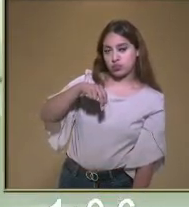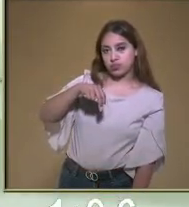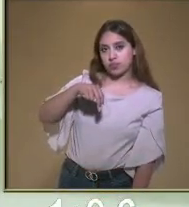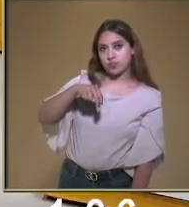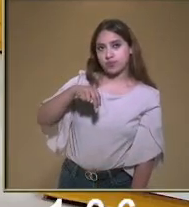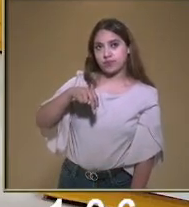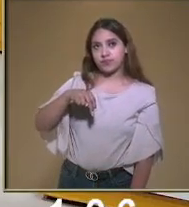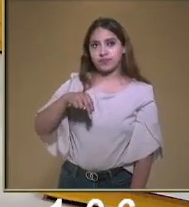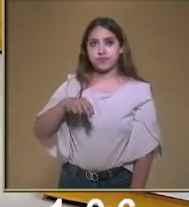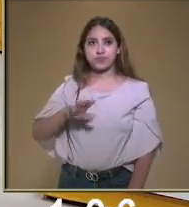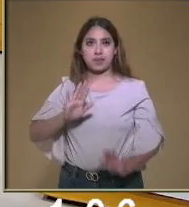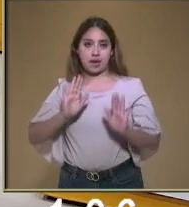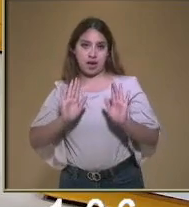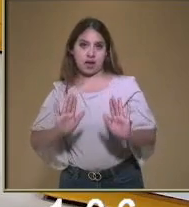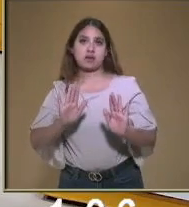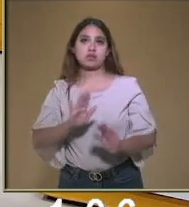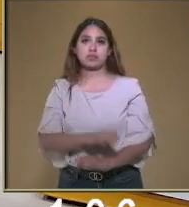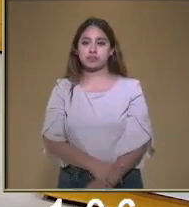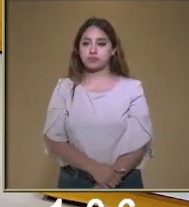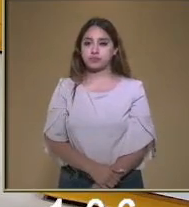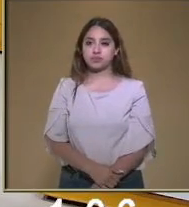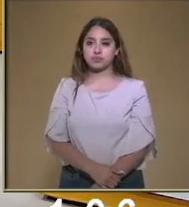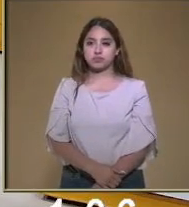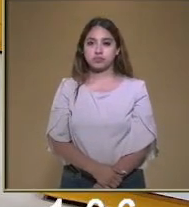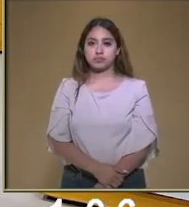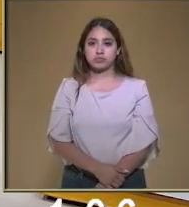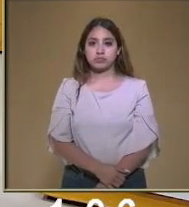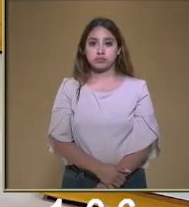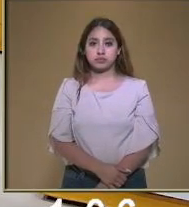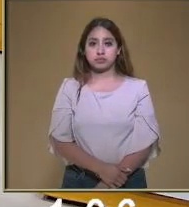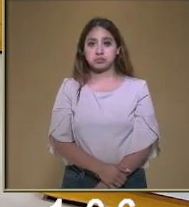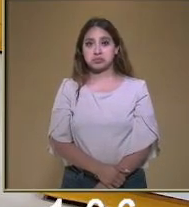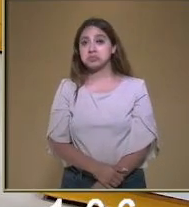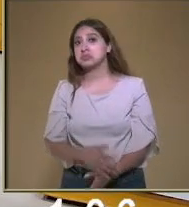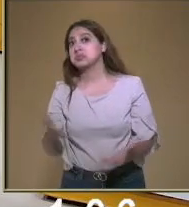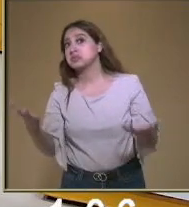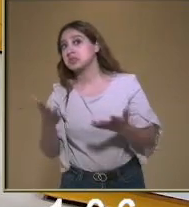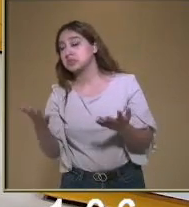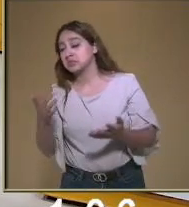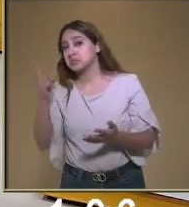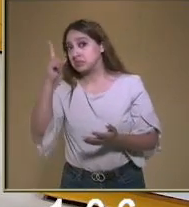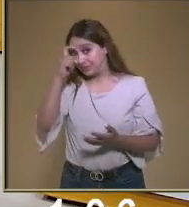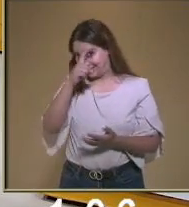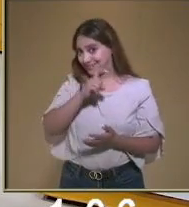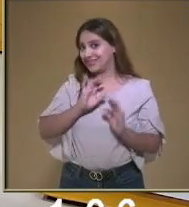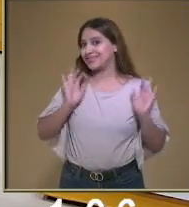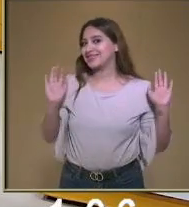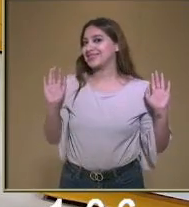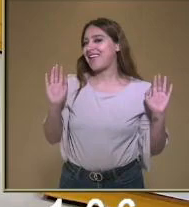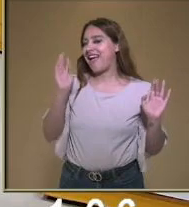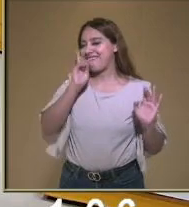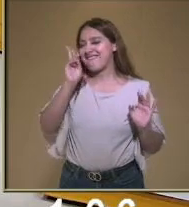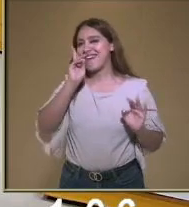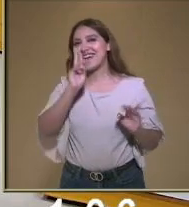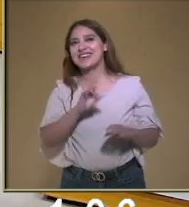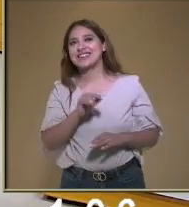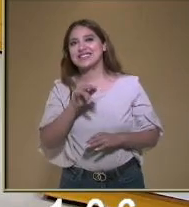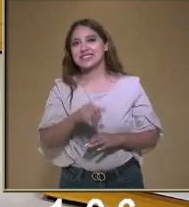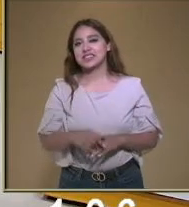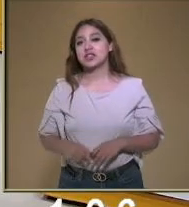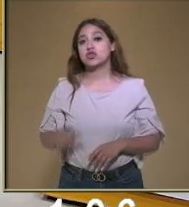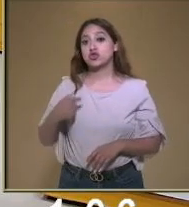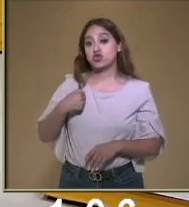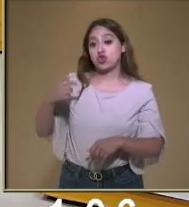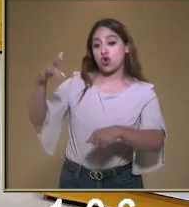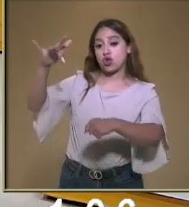Muy bien, profe. Alto ahí. ¿Le parece, profe, si lo hacemos más complicado ahora? Ok. Le voy a tocar, profe, el hombro